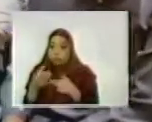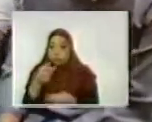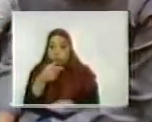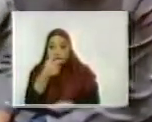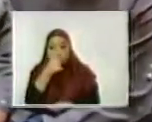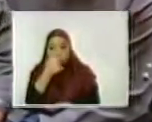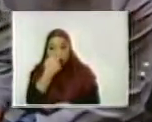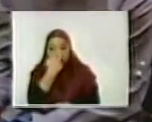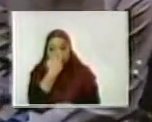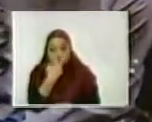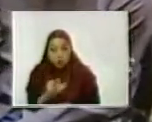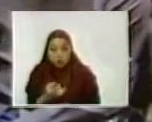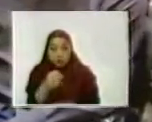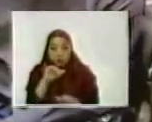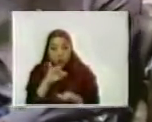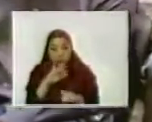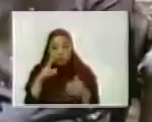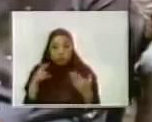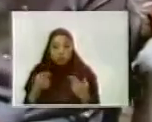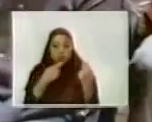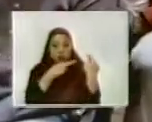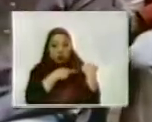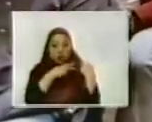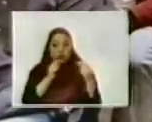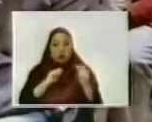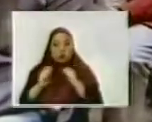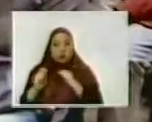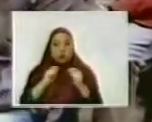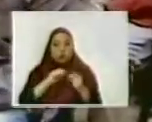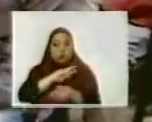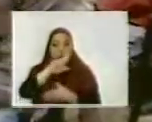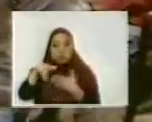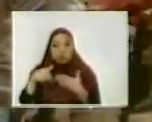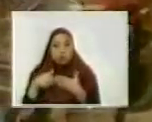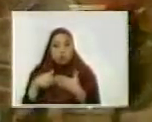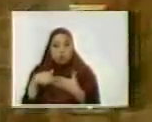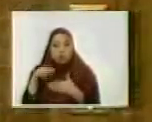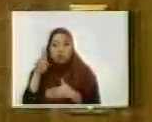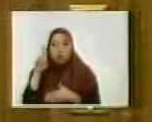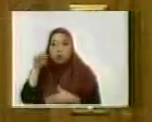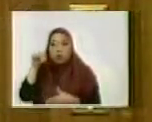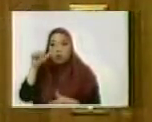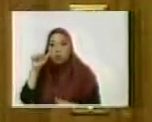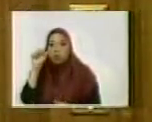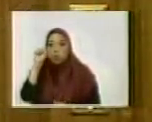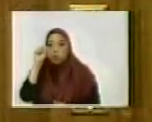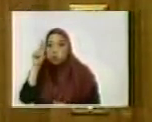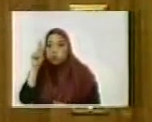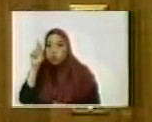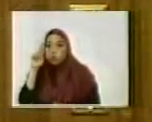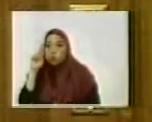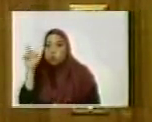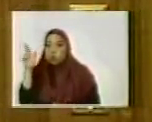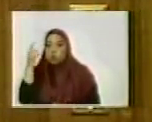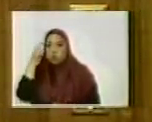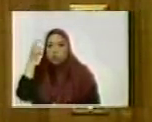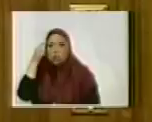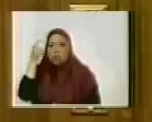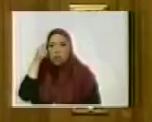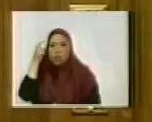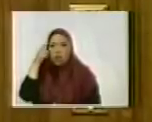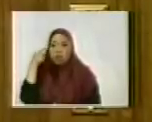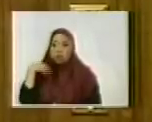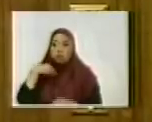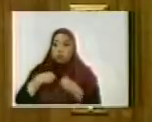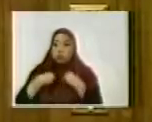lo acababan de designar como coordinador general de UNASUR, y yo sabía de las cuestiones,